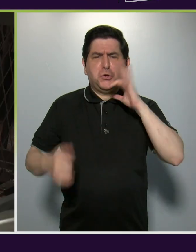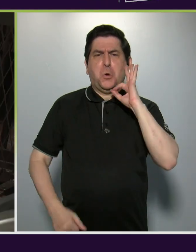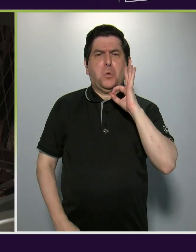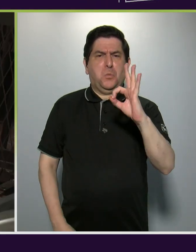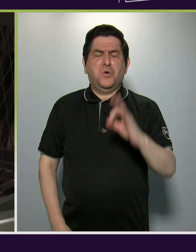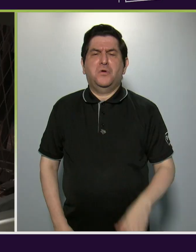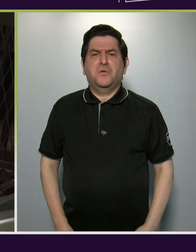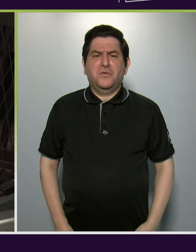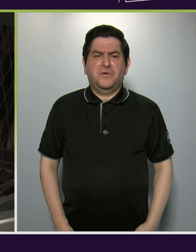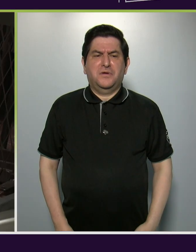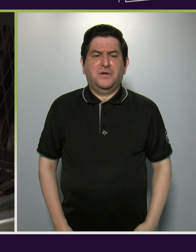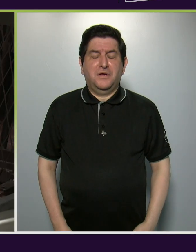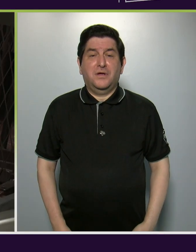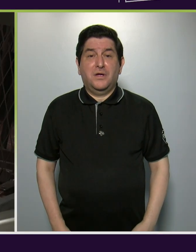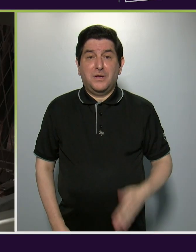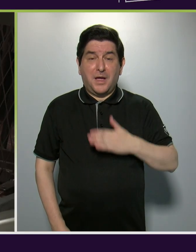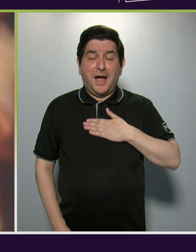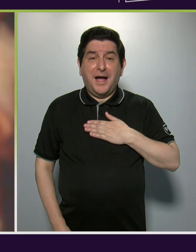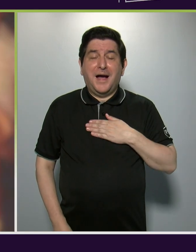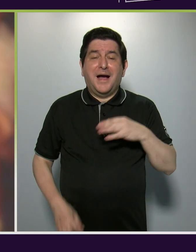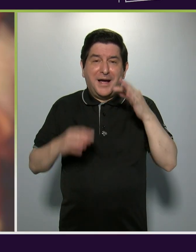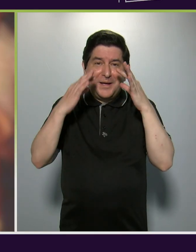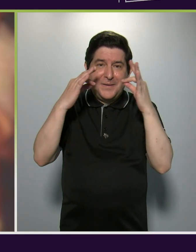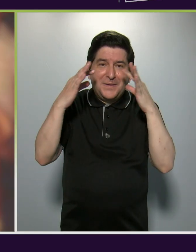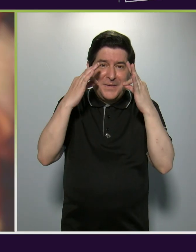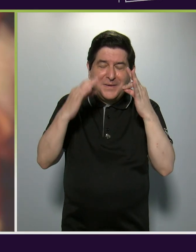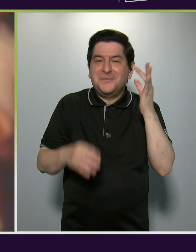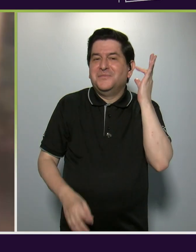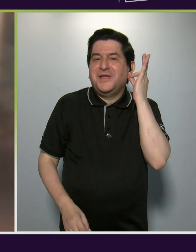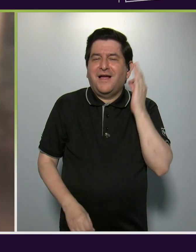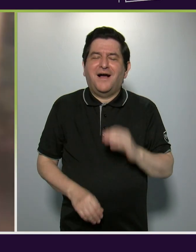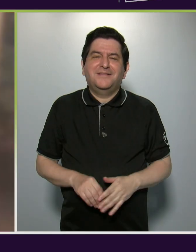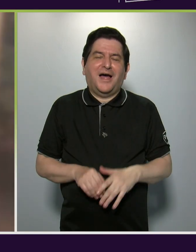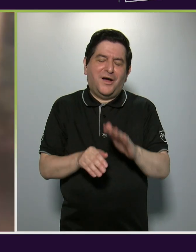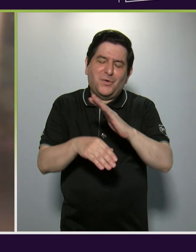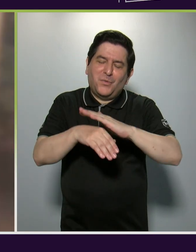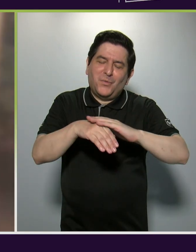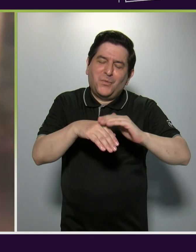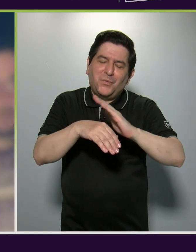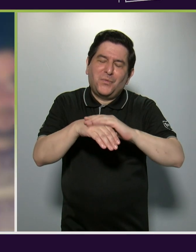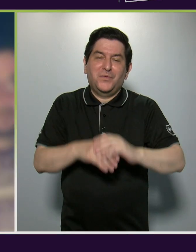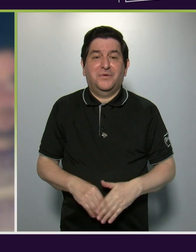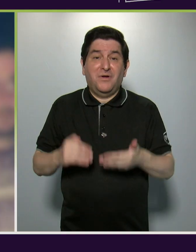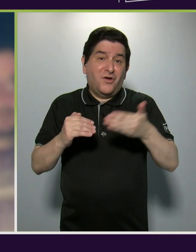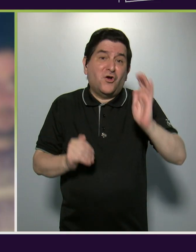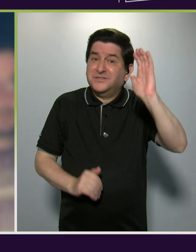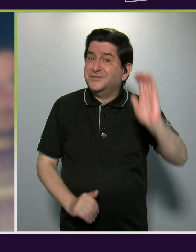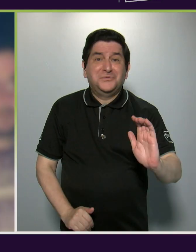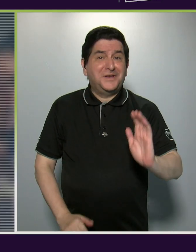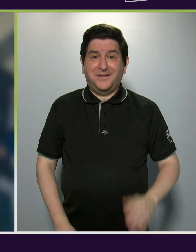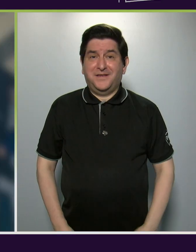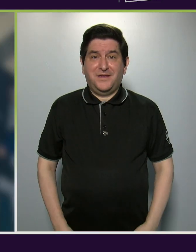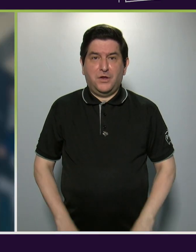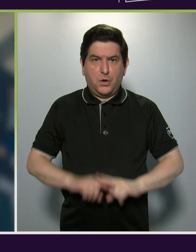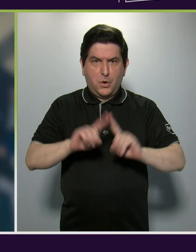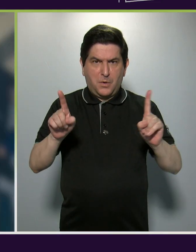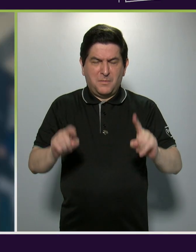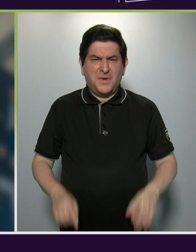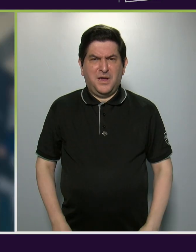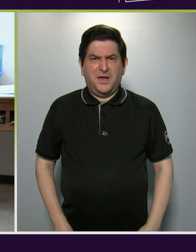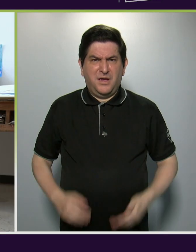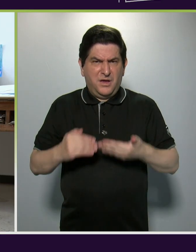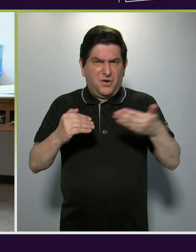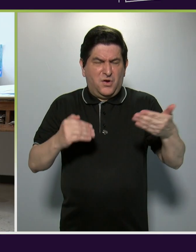Cuido mis flores, como les digo, cuido mi gatita. Son cosas de niño. Pero las cosas de los grandes tampoco